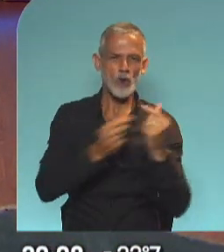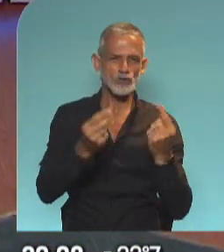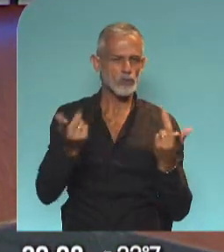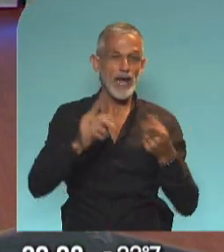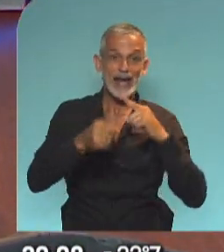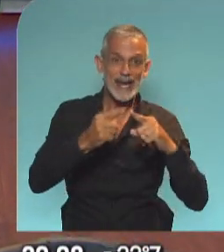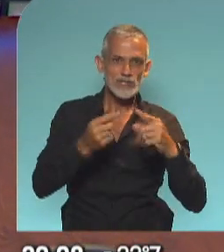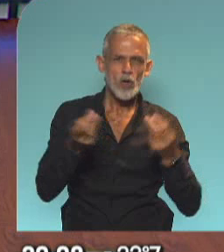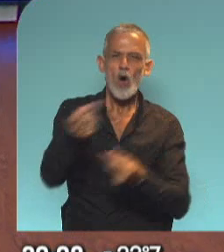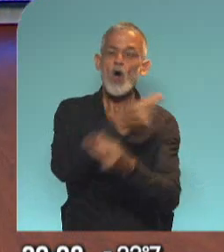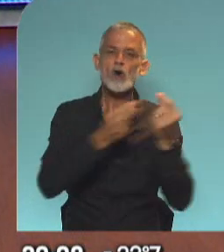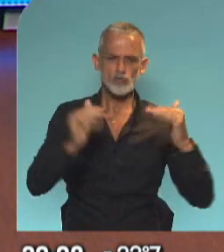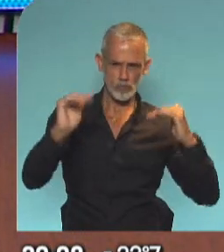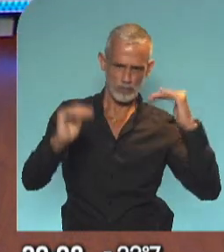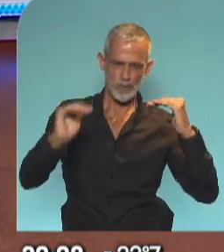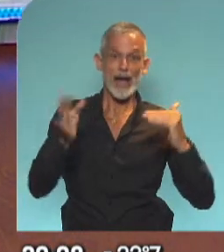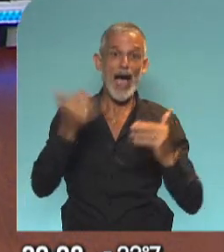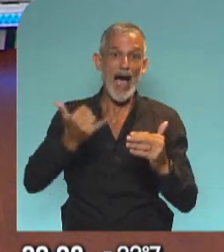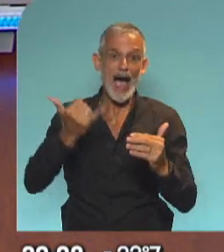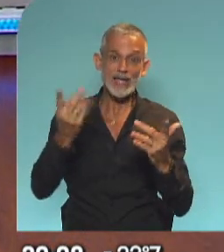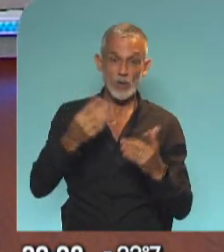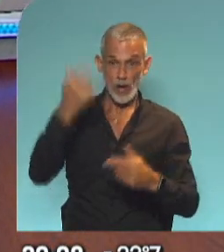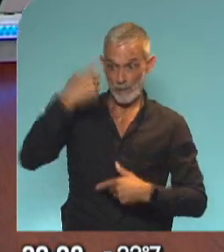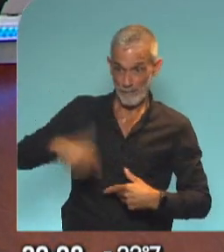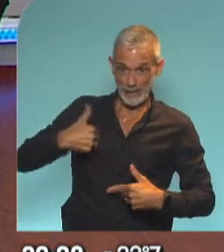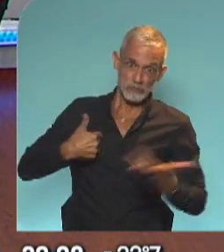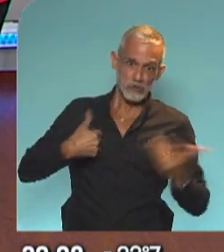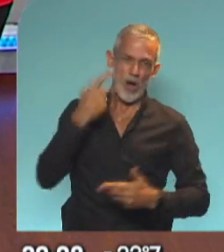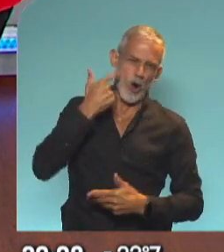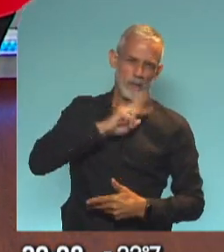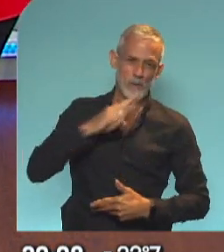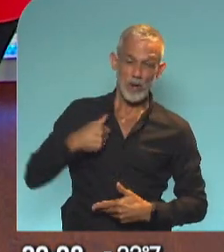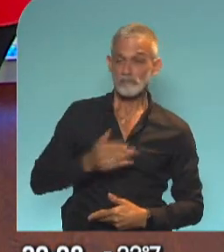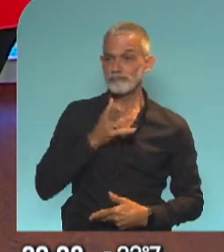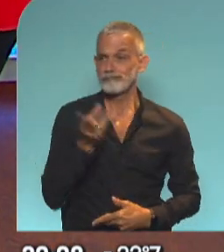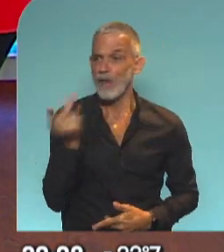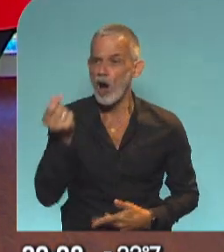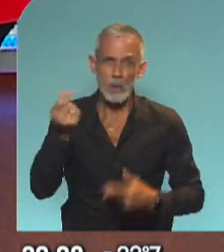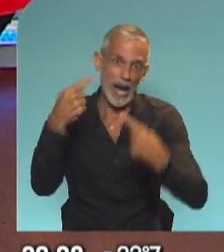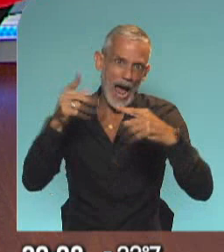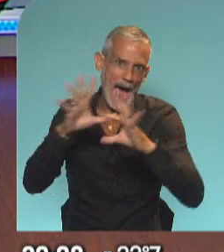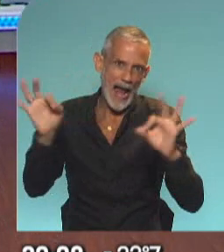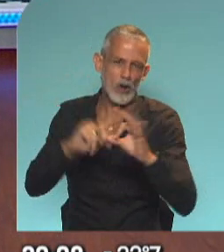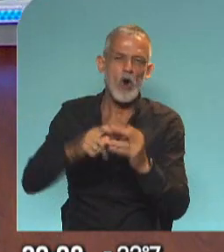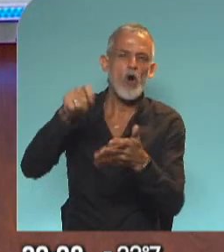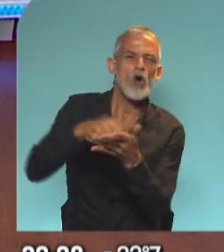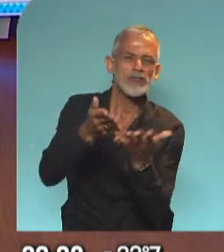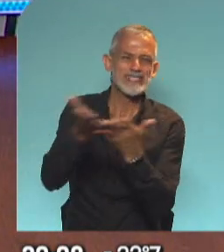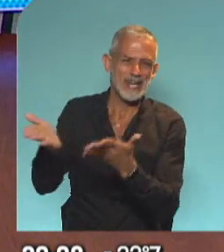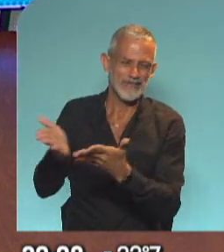una relación de consumo? Bueno, es toda acción de un consumidor o una consumidora que va a comprar un bien o que contrata un